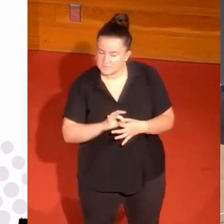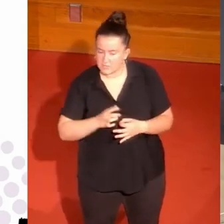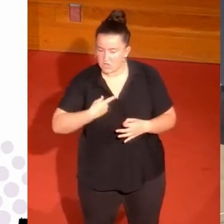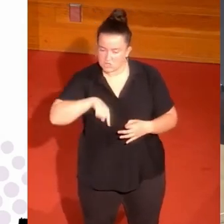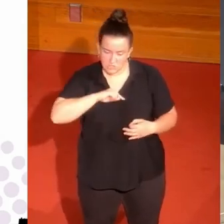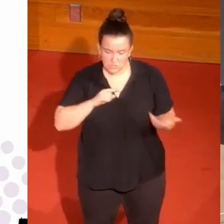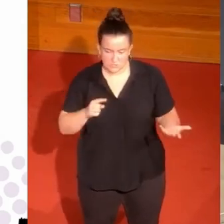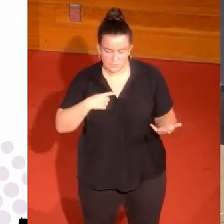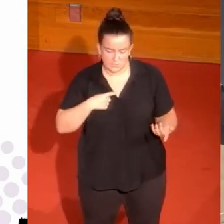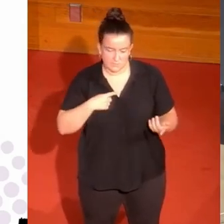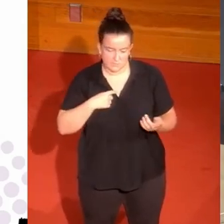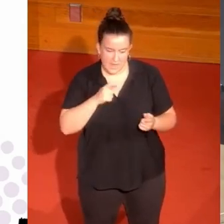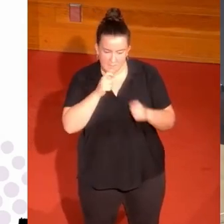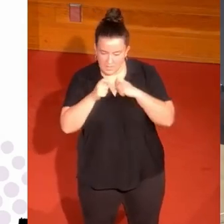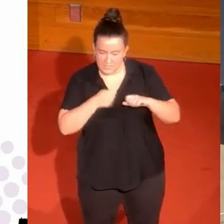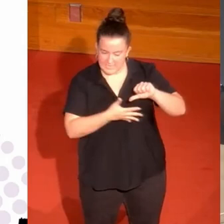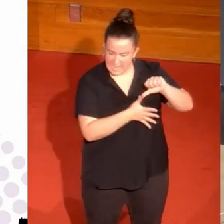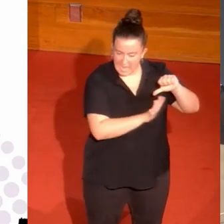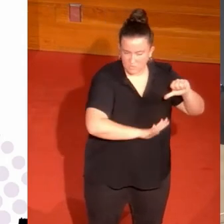contacto con con periodistas